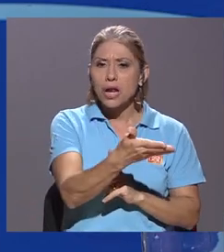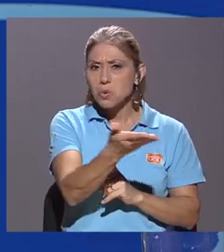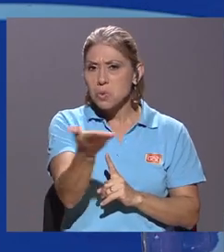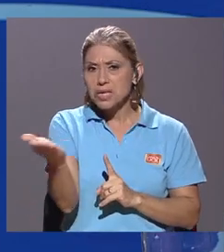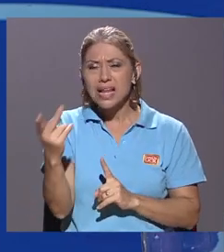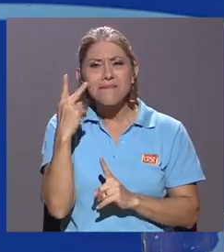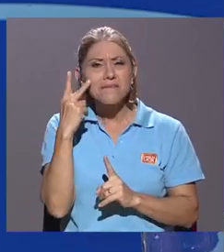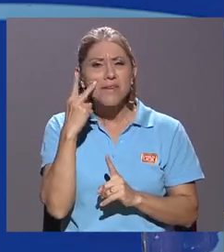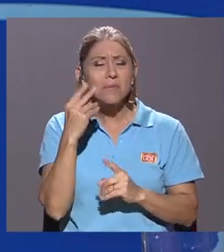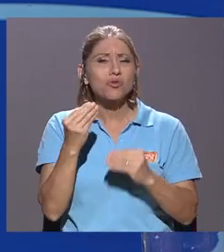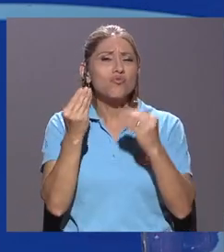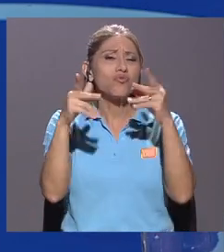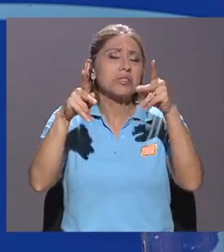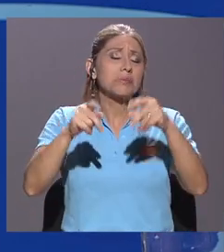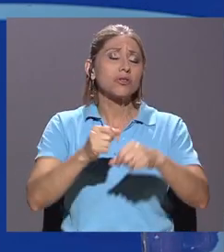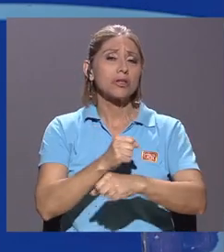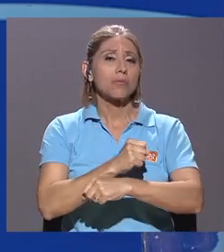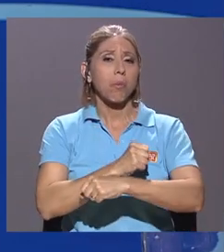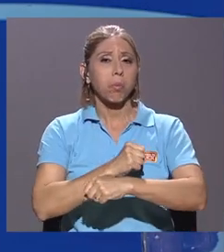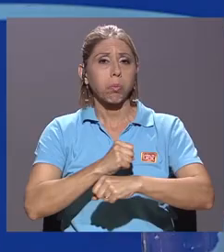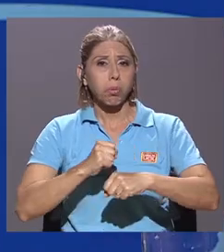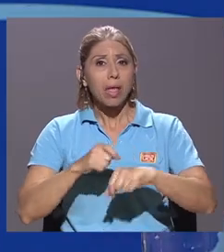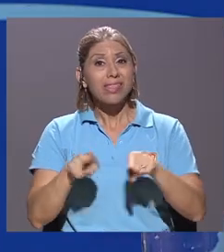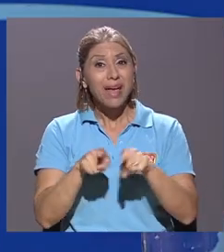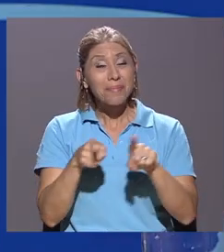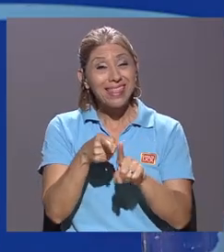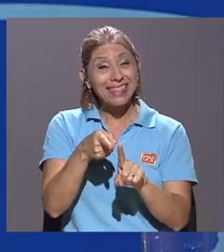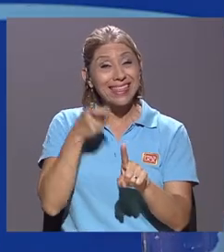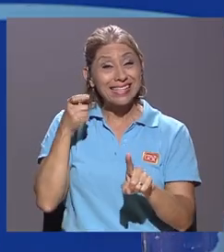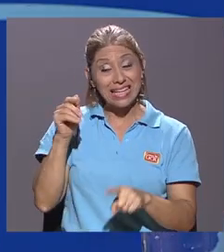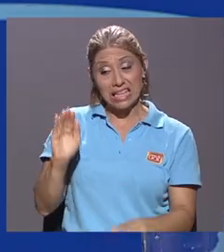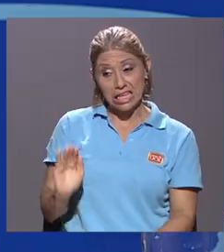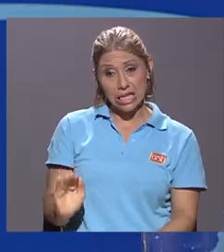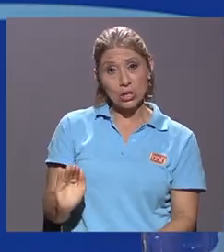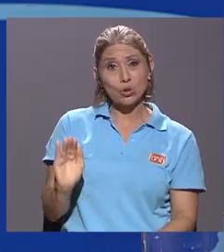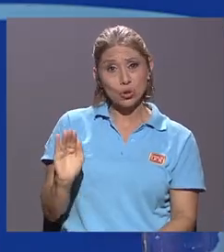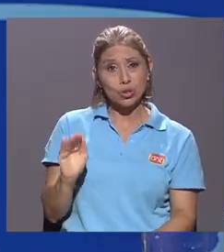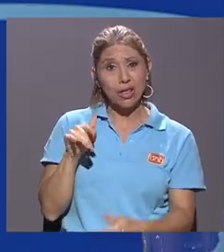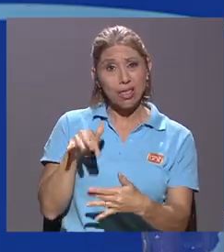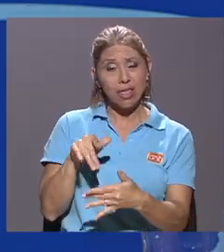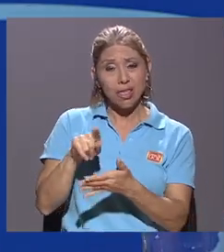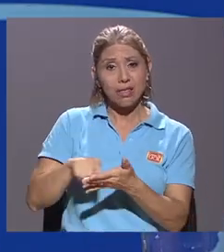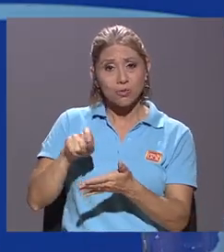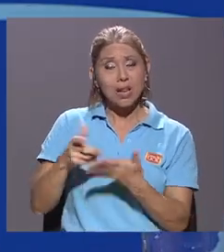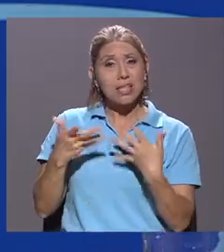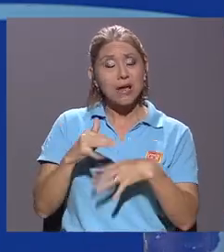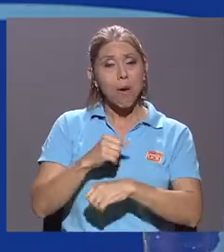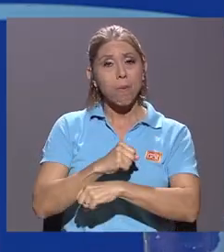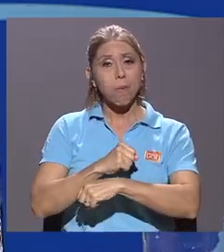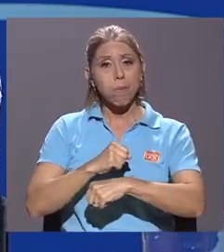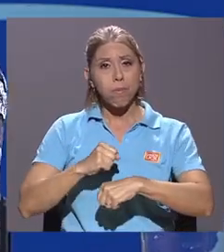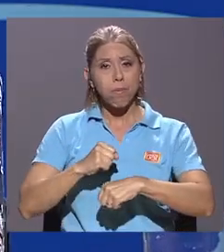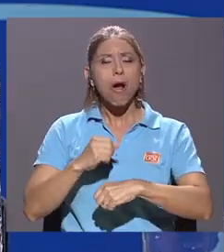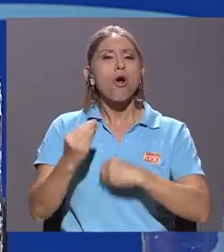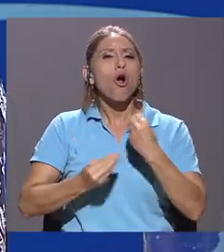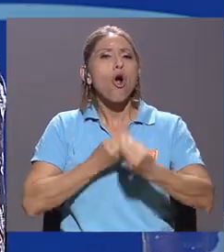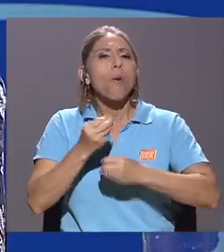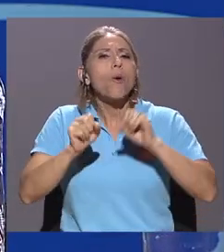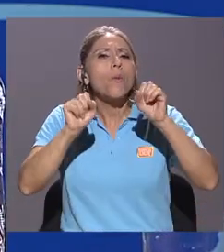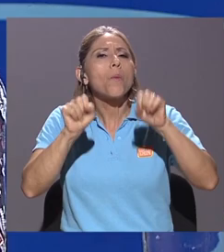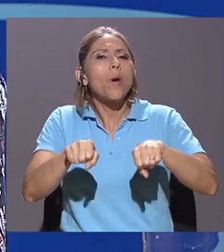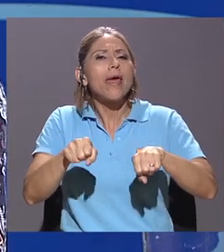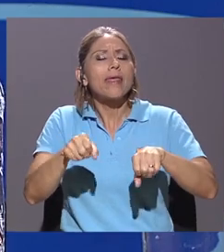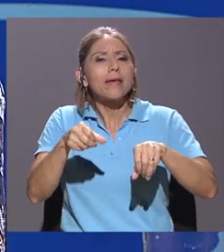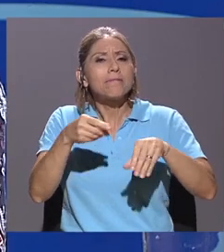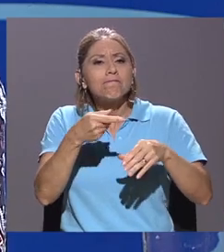índices de obesidad ya en niños desde desde primaria como hacerle ver a una sociedad como la nuestra que no